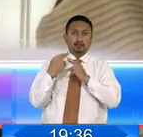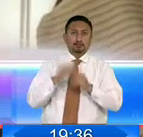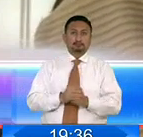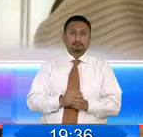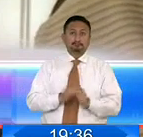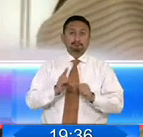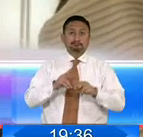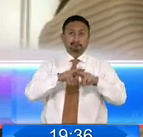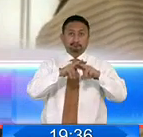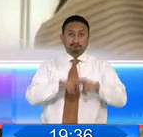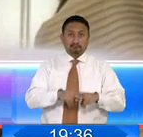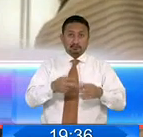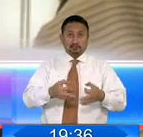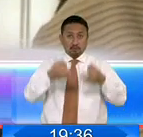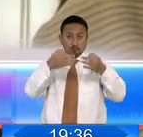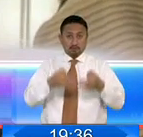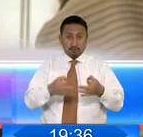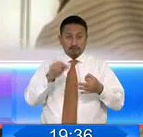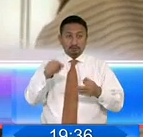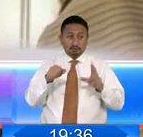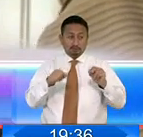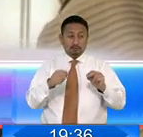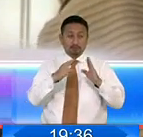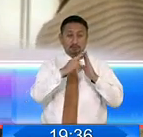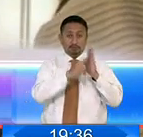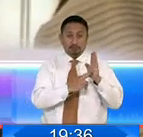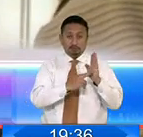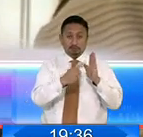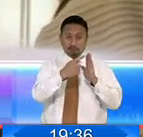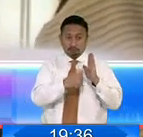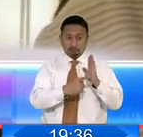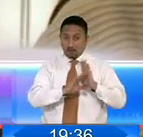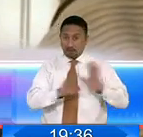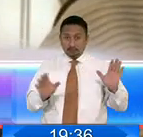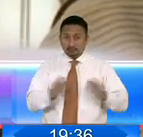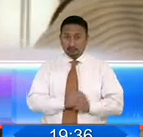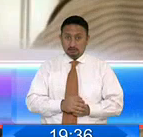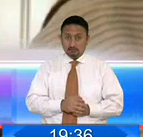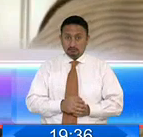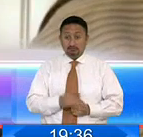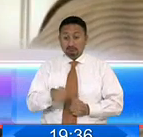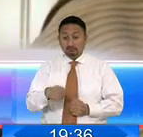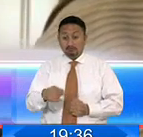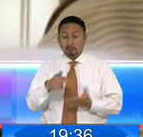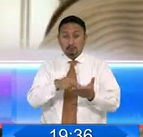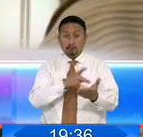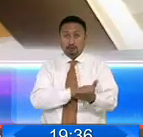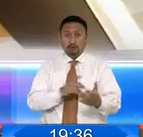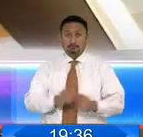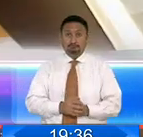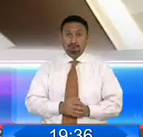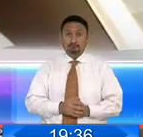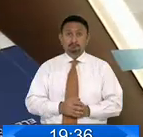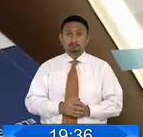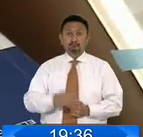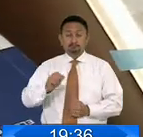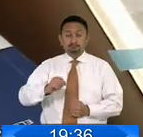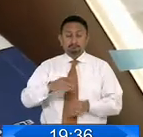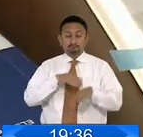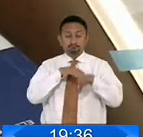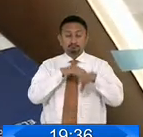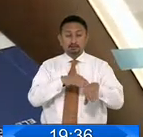verificar el cumplimiento o no de requisitos de los requisitos de ley para calificar un proyecto argumento que también es